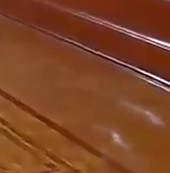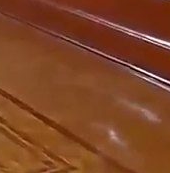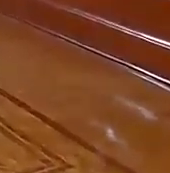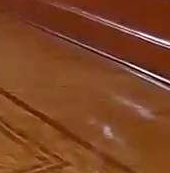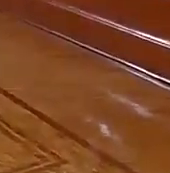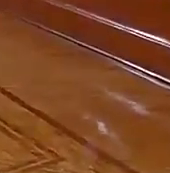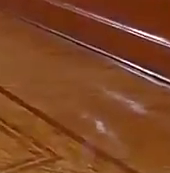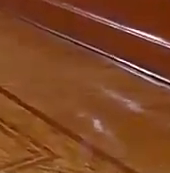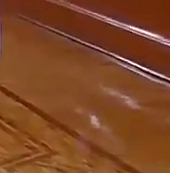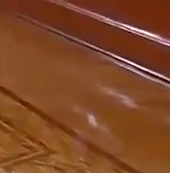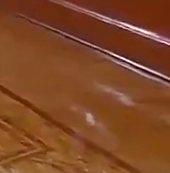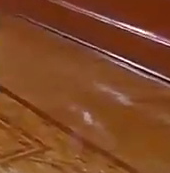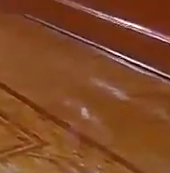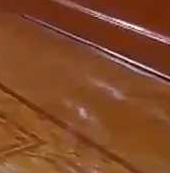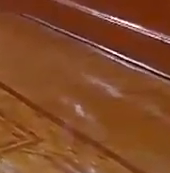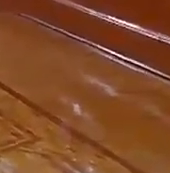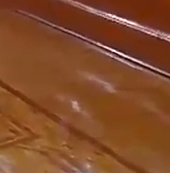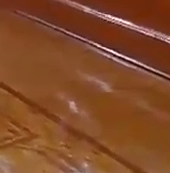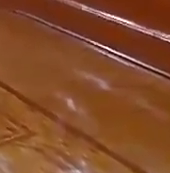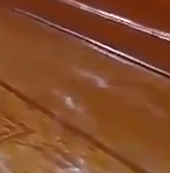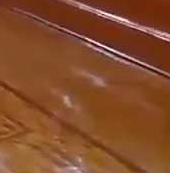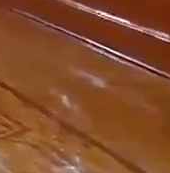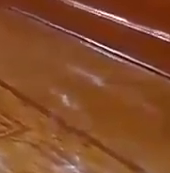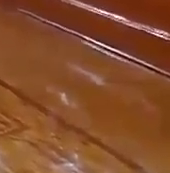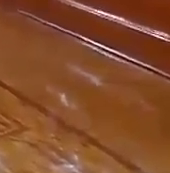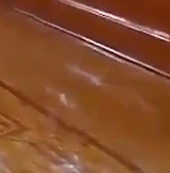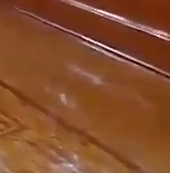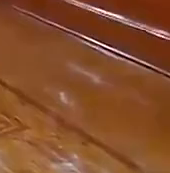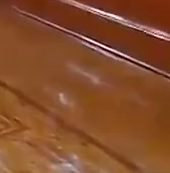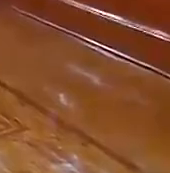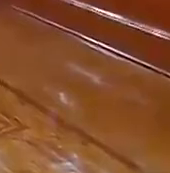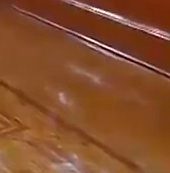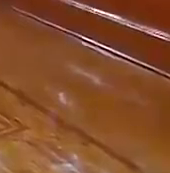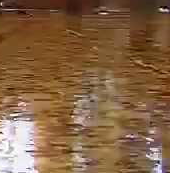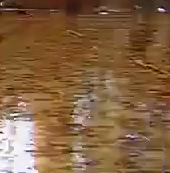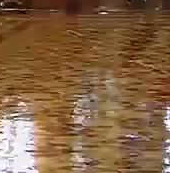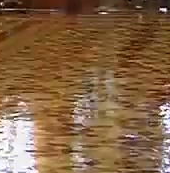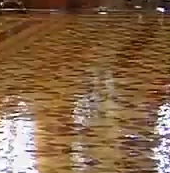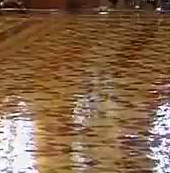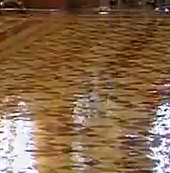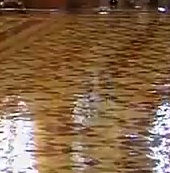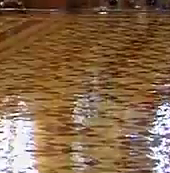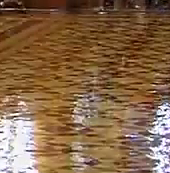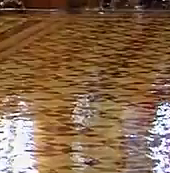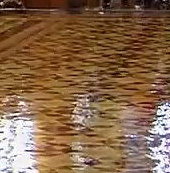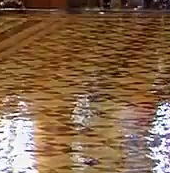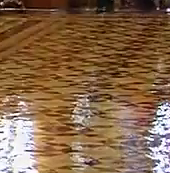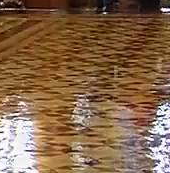Thank you.